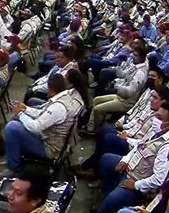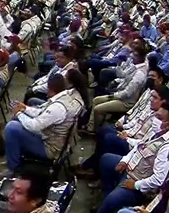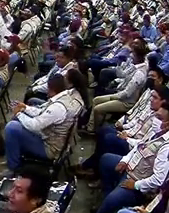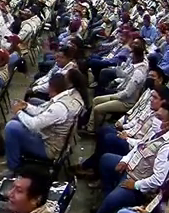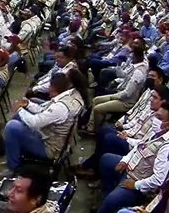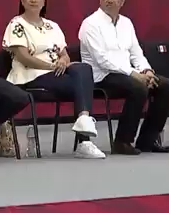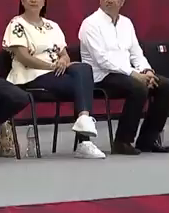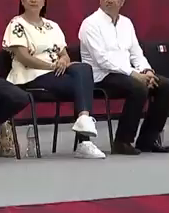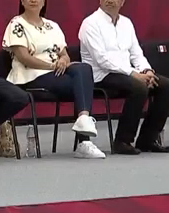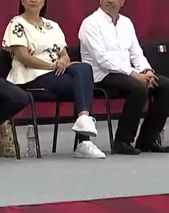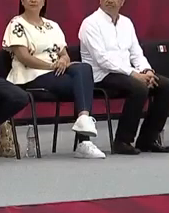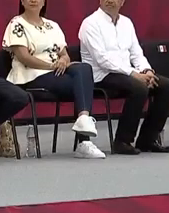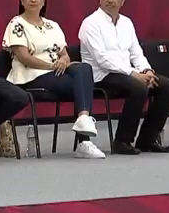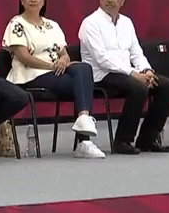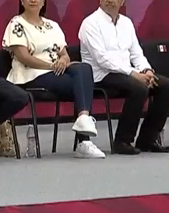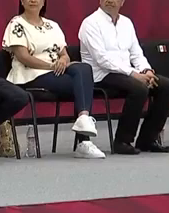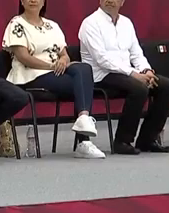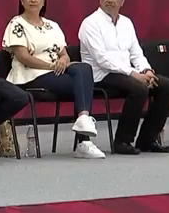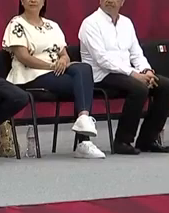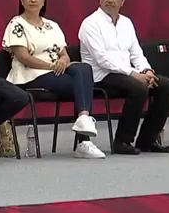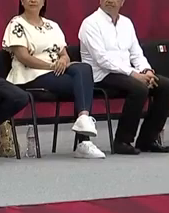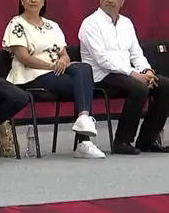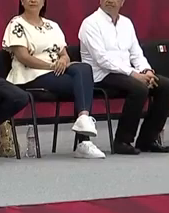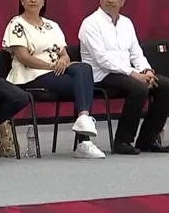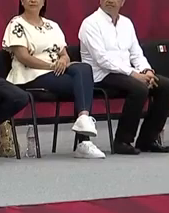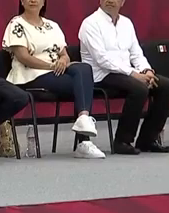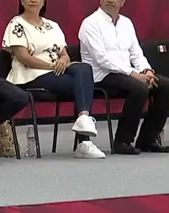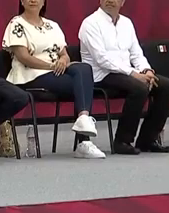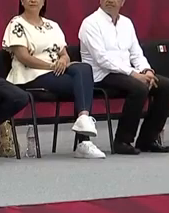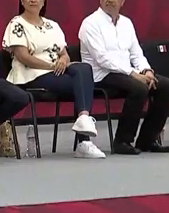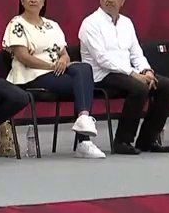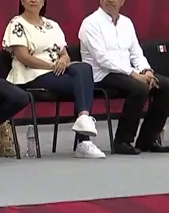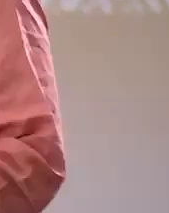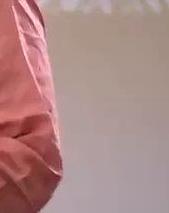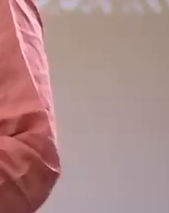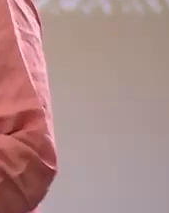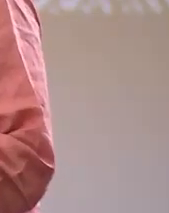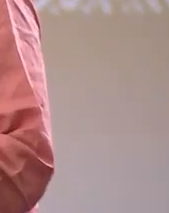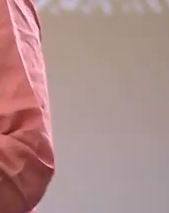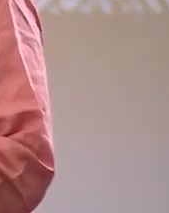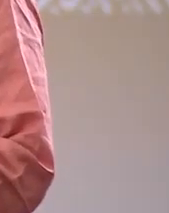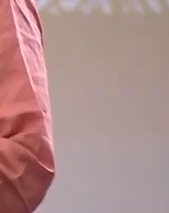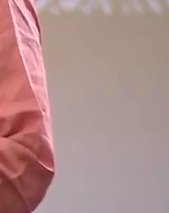medio rural, que trabajan con